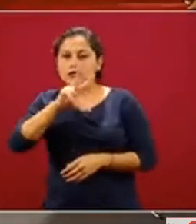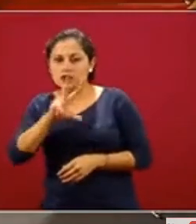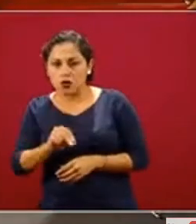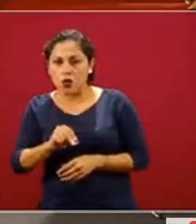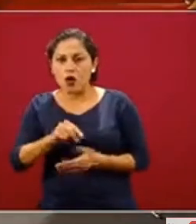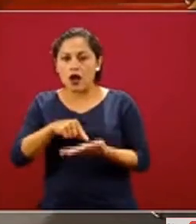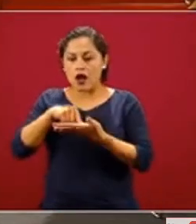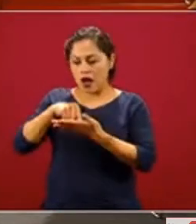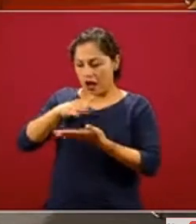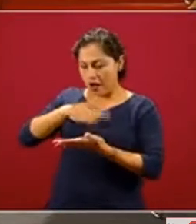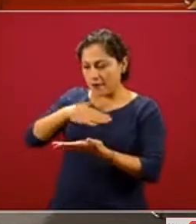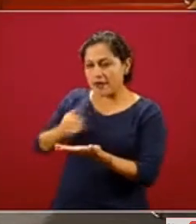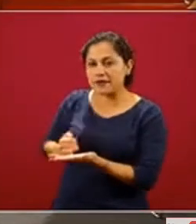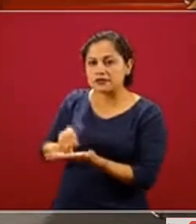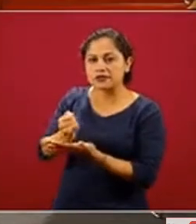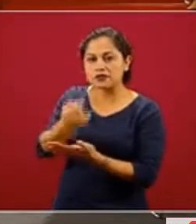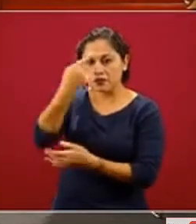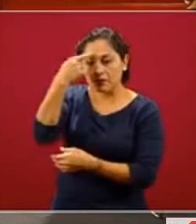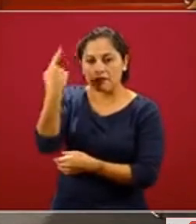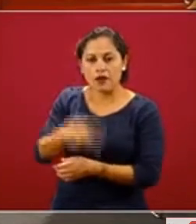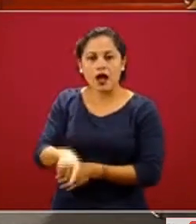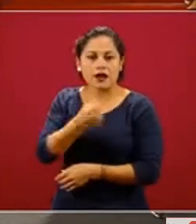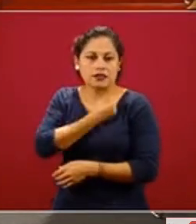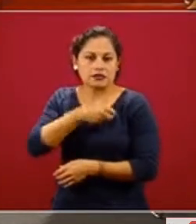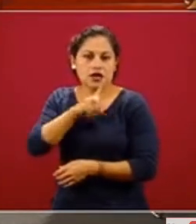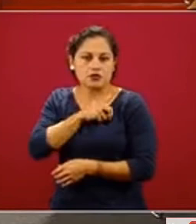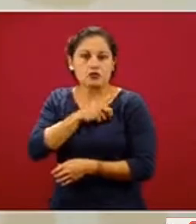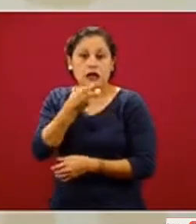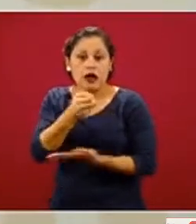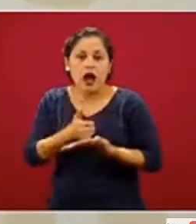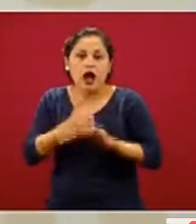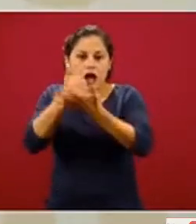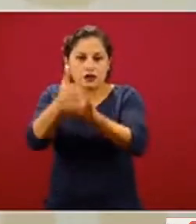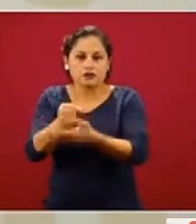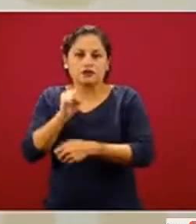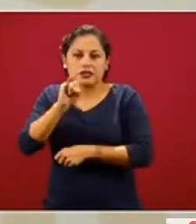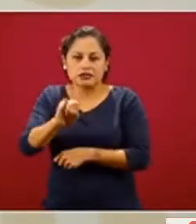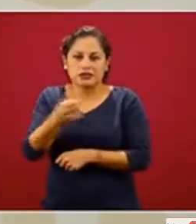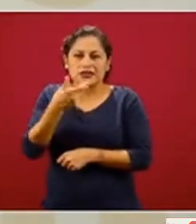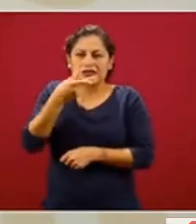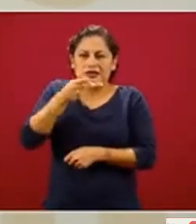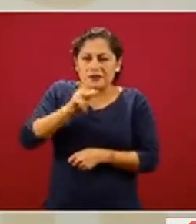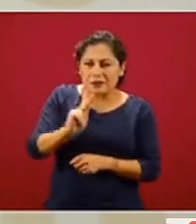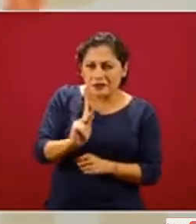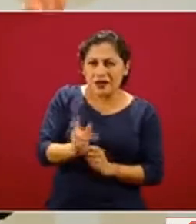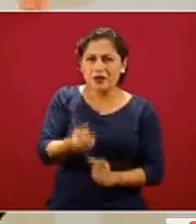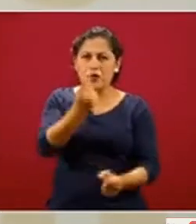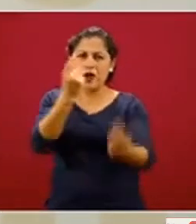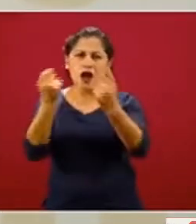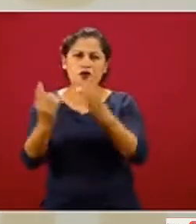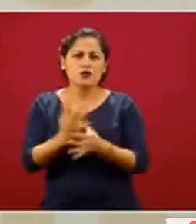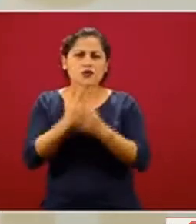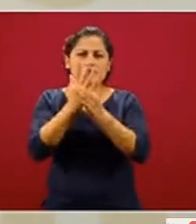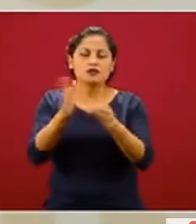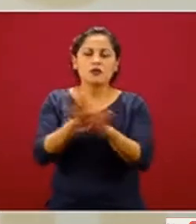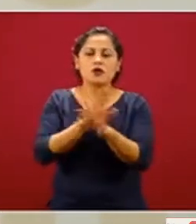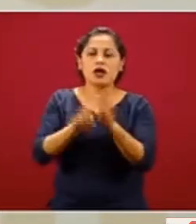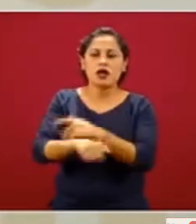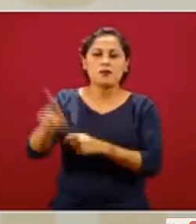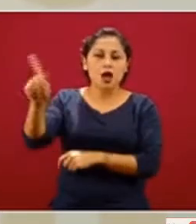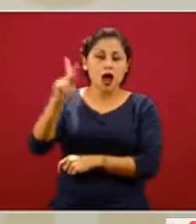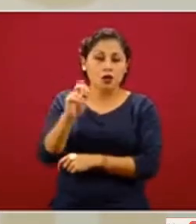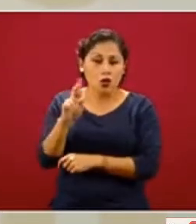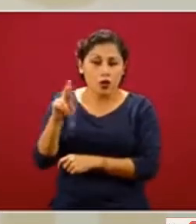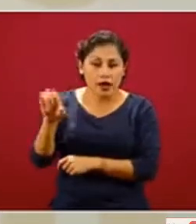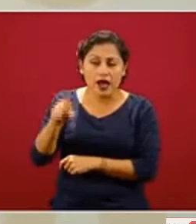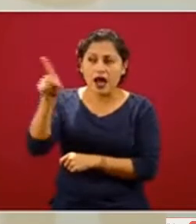salud pública, eso es lo que tiene sentido. Pero estas ideas un tanto míticas de que Corea hizo 200,000 pruebas y por